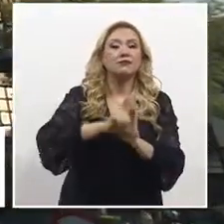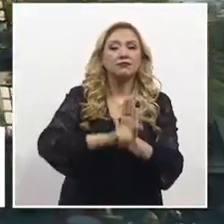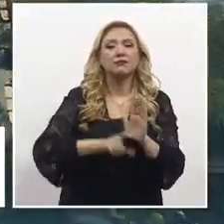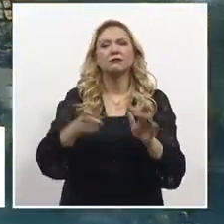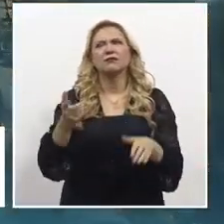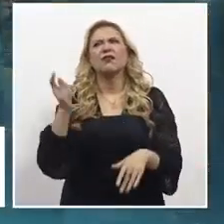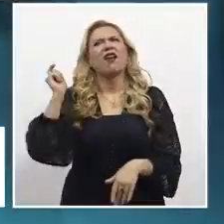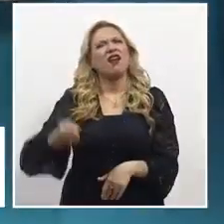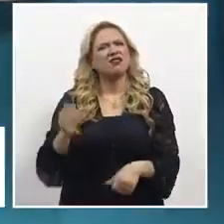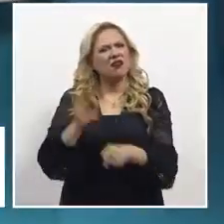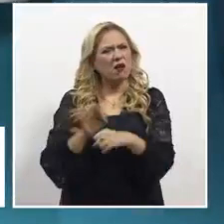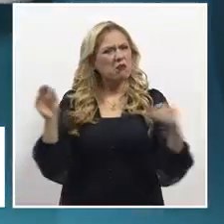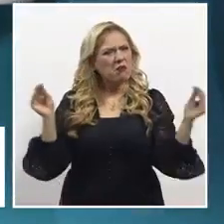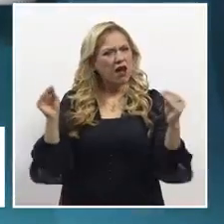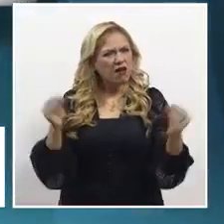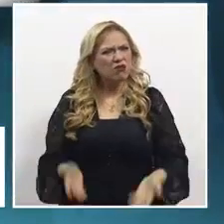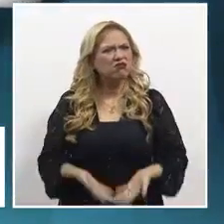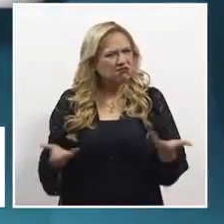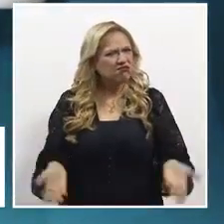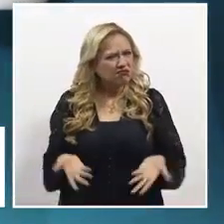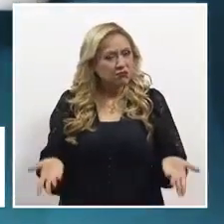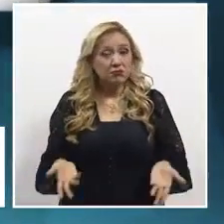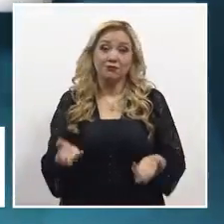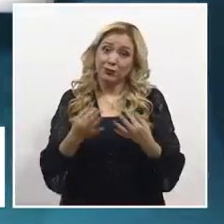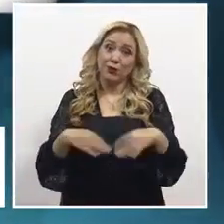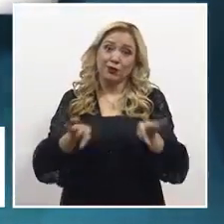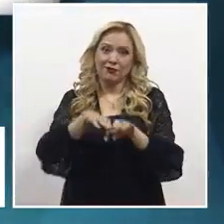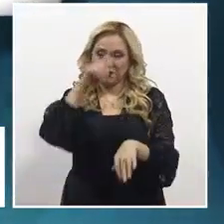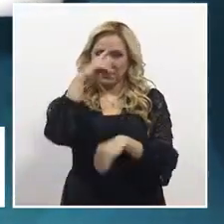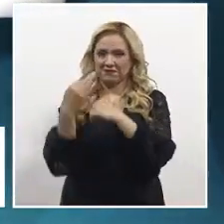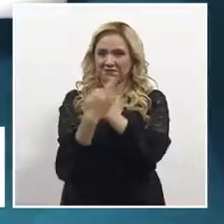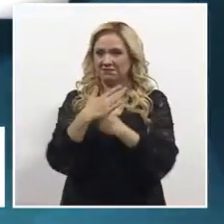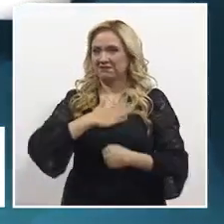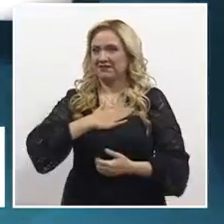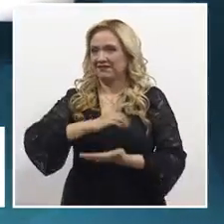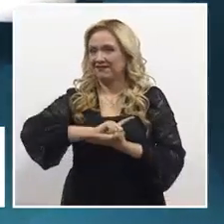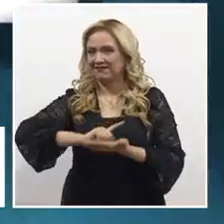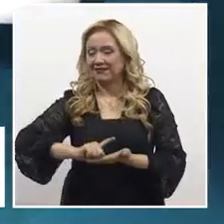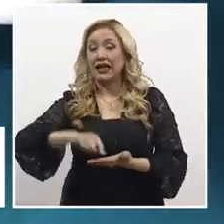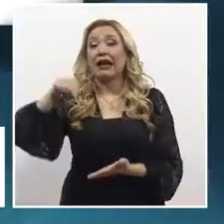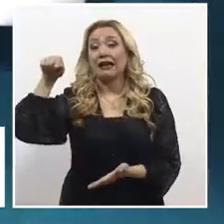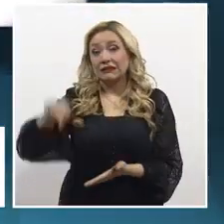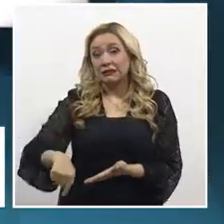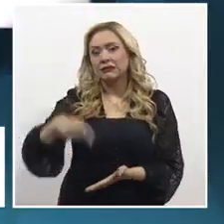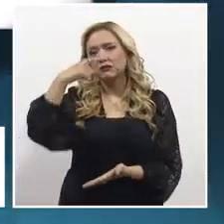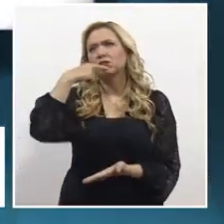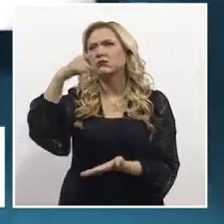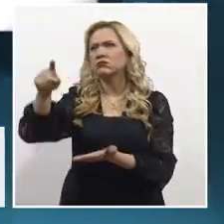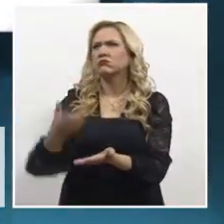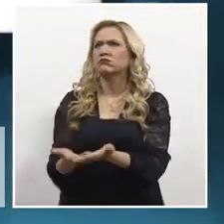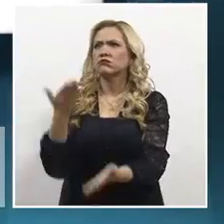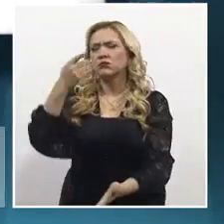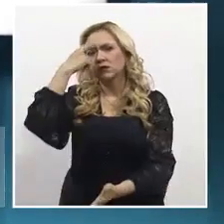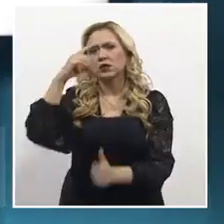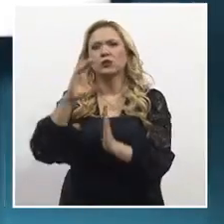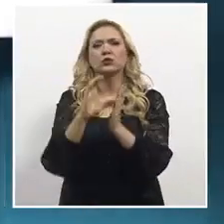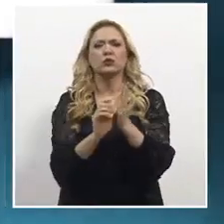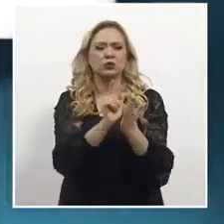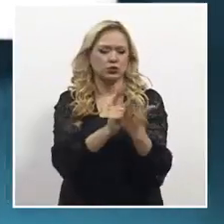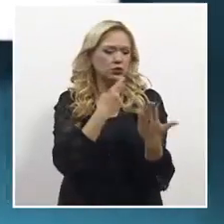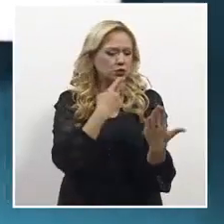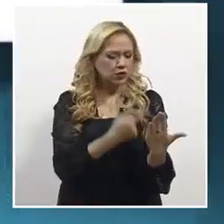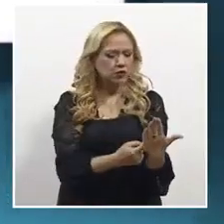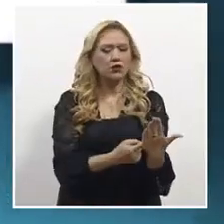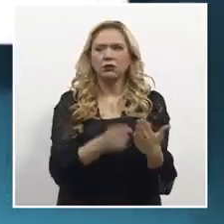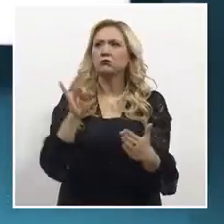amparo, herramienta fundamental para la defensa de los derechos. Explicó que es un mecanismo de control de la constitucionalidad de los actos de